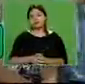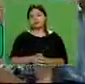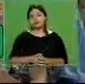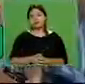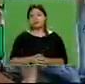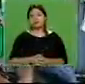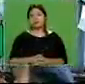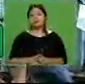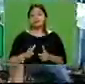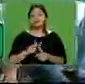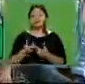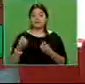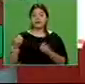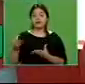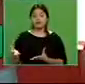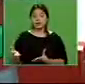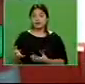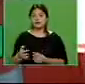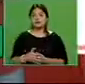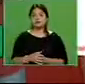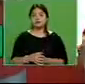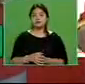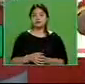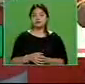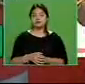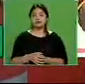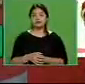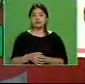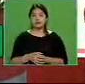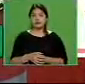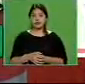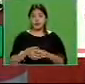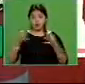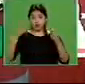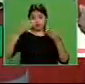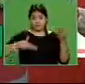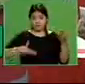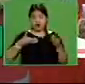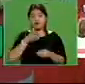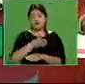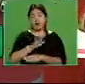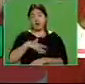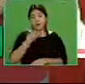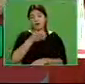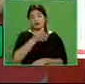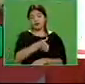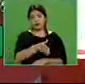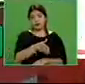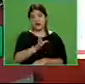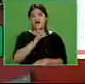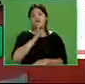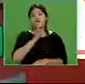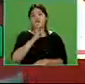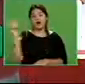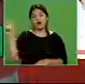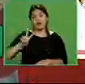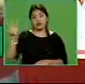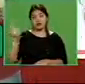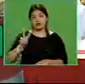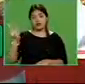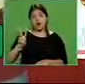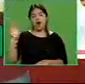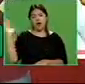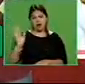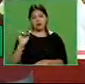Vamos a entregarle. Aquí tienes, bueno, con este documento tú vas a poder ir a nuestro Banco de Venezuela. Por aquí estuvo